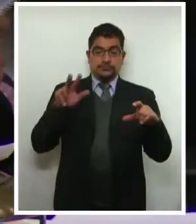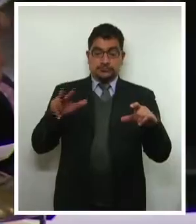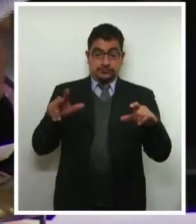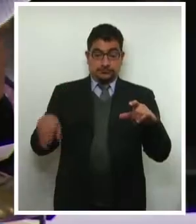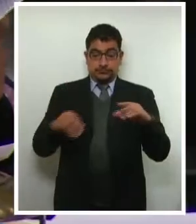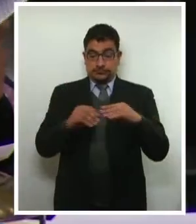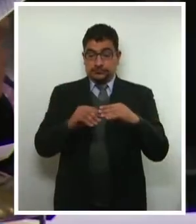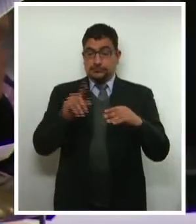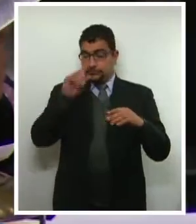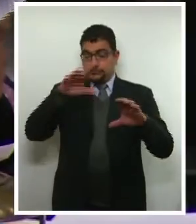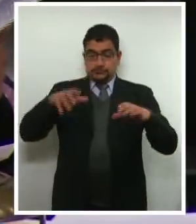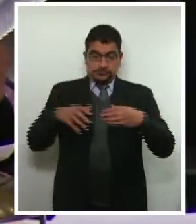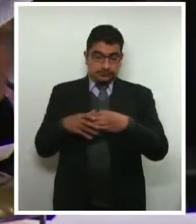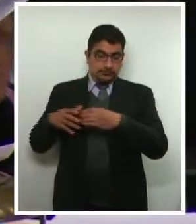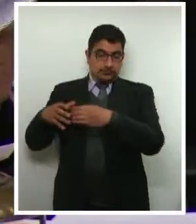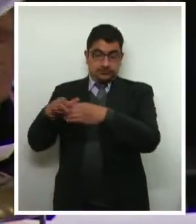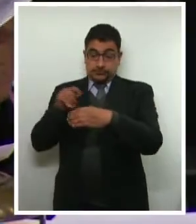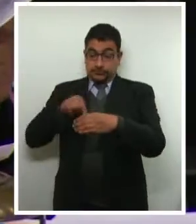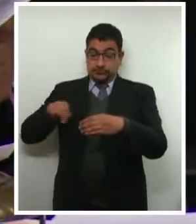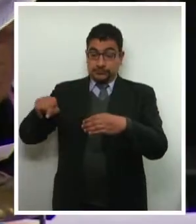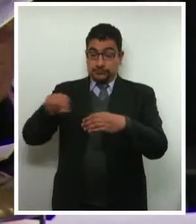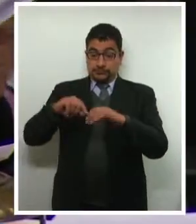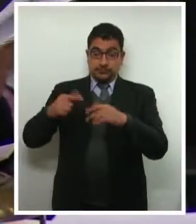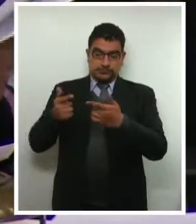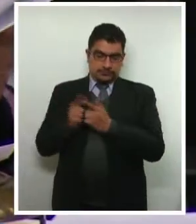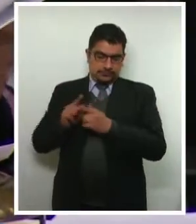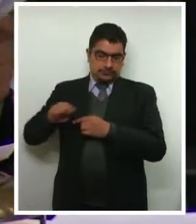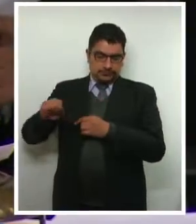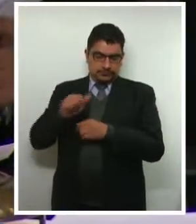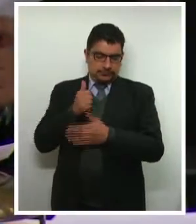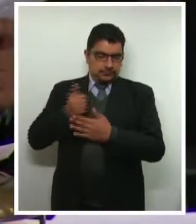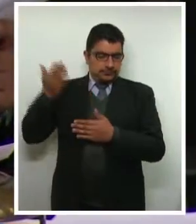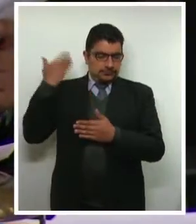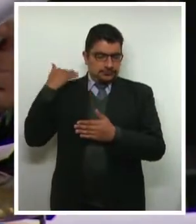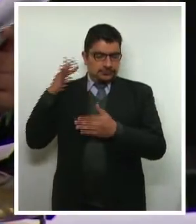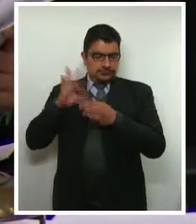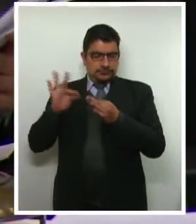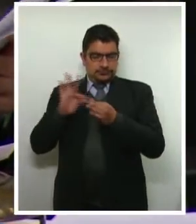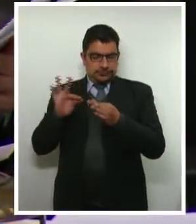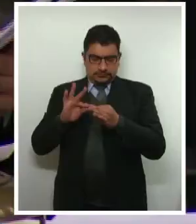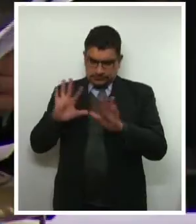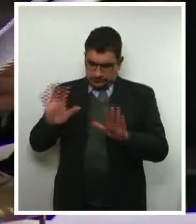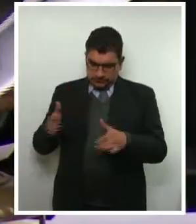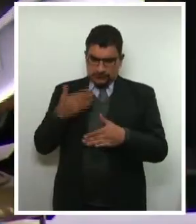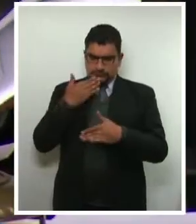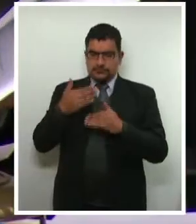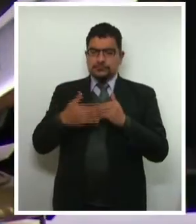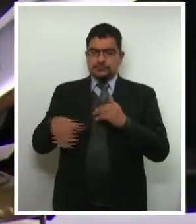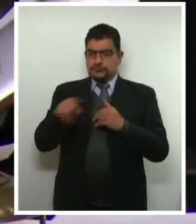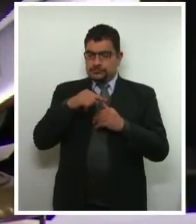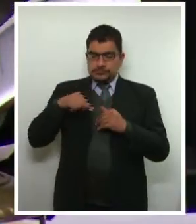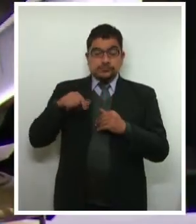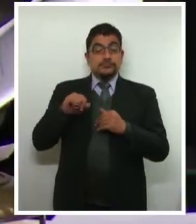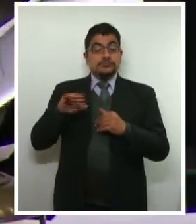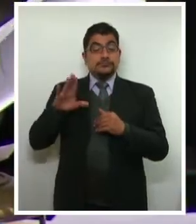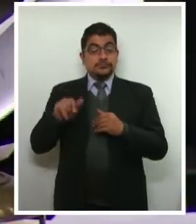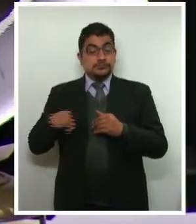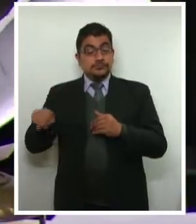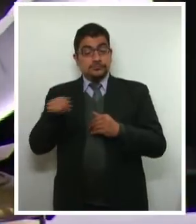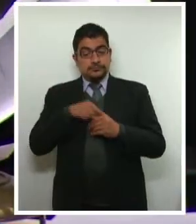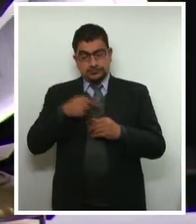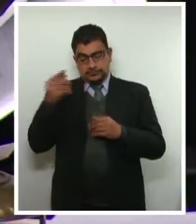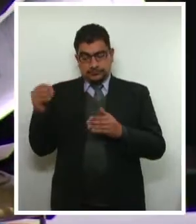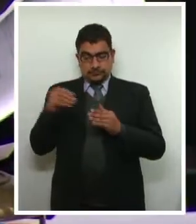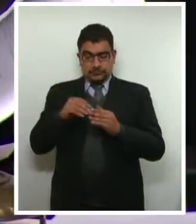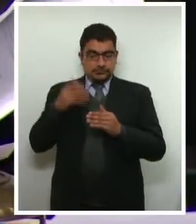estos consejos ciudadanos, como estaba originalmente el transitorio, decía que iban a constituirse en